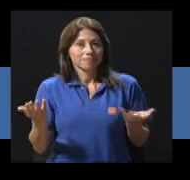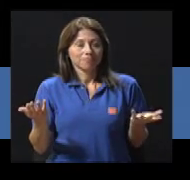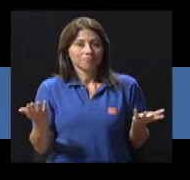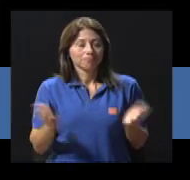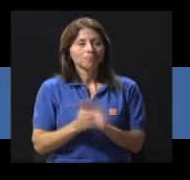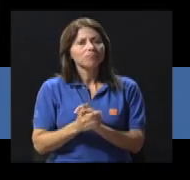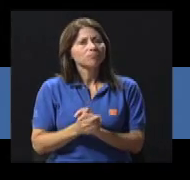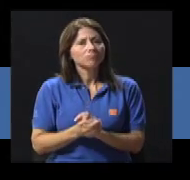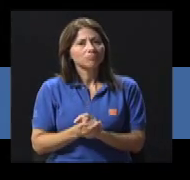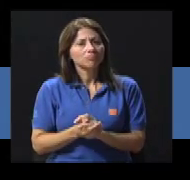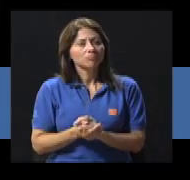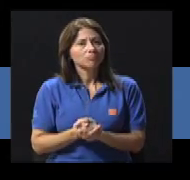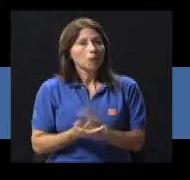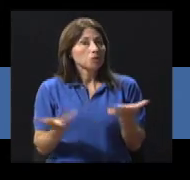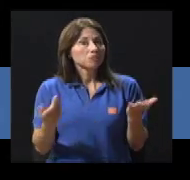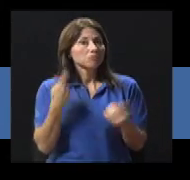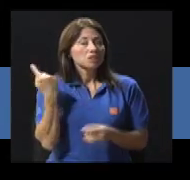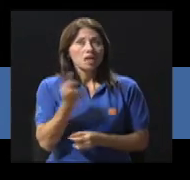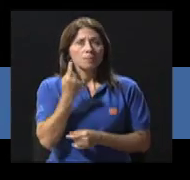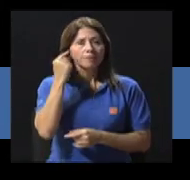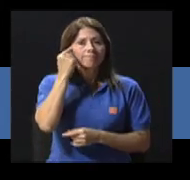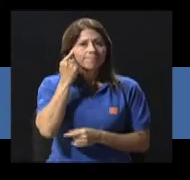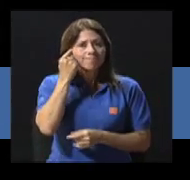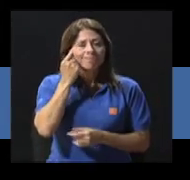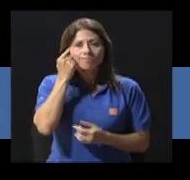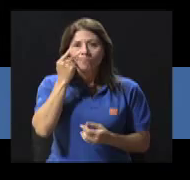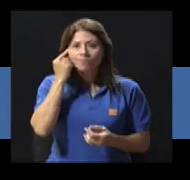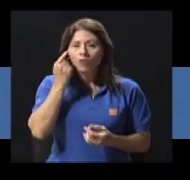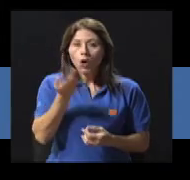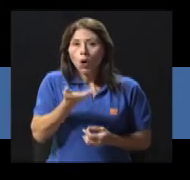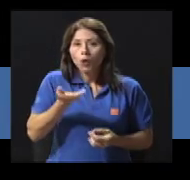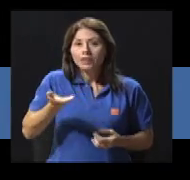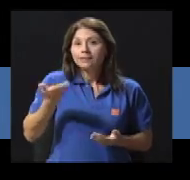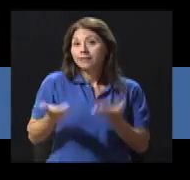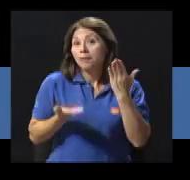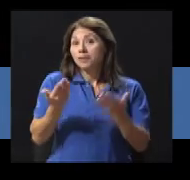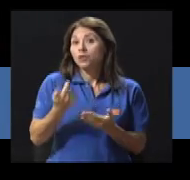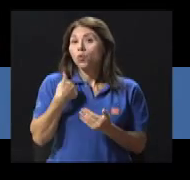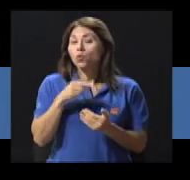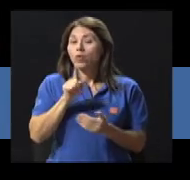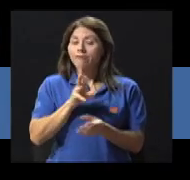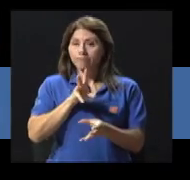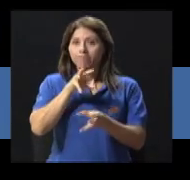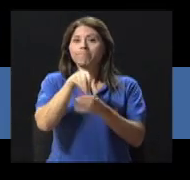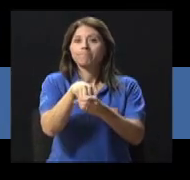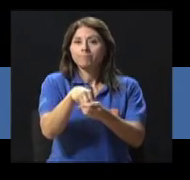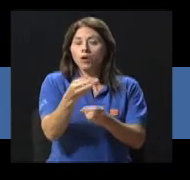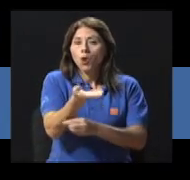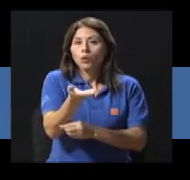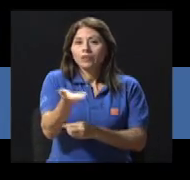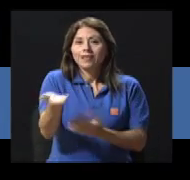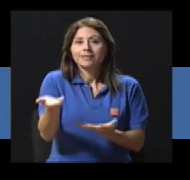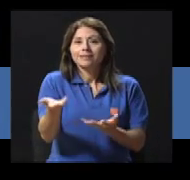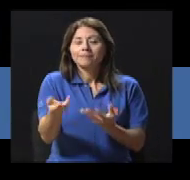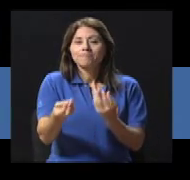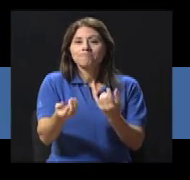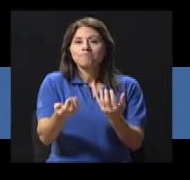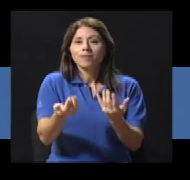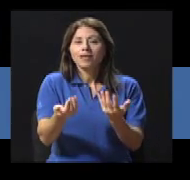y no sé, estar en, pues en constante pensamiento y analizando cosas, tal vez involucrarse en cosas